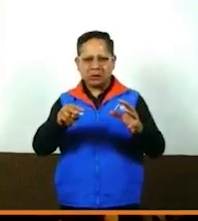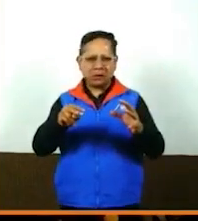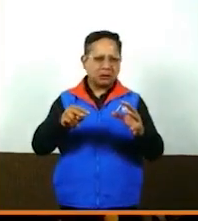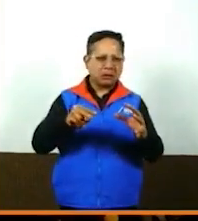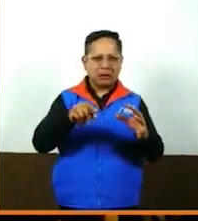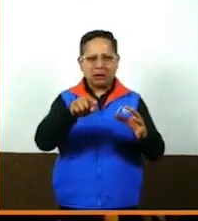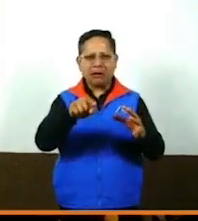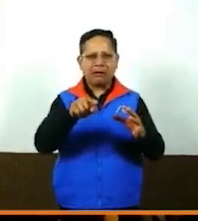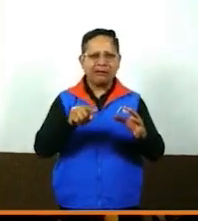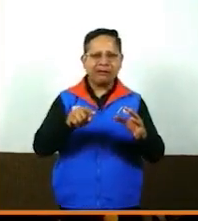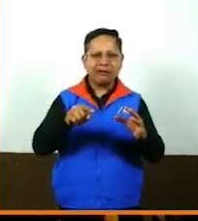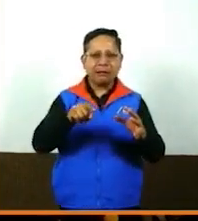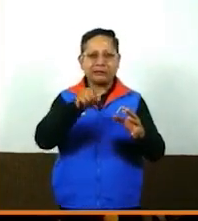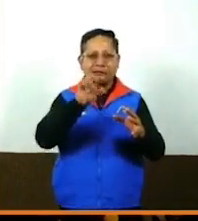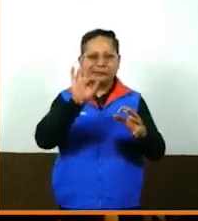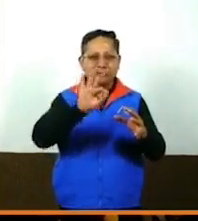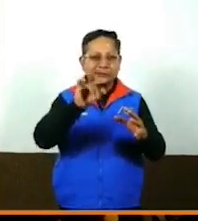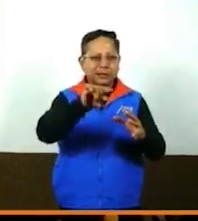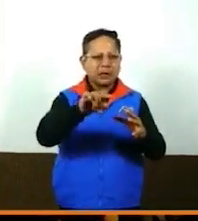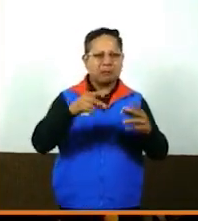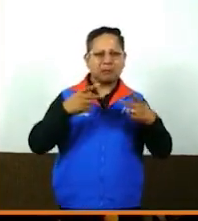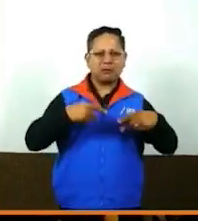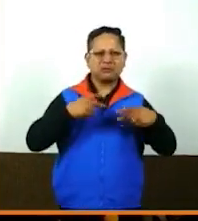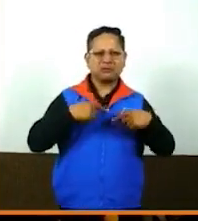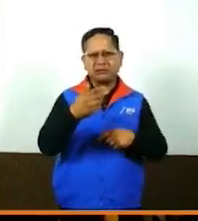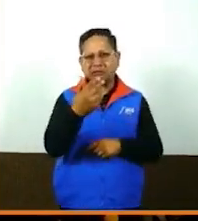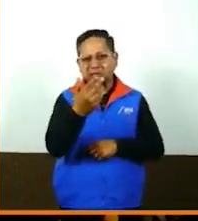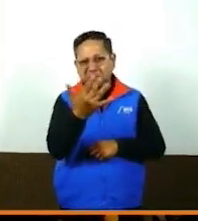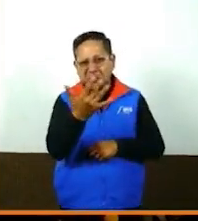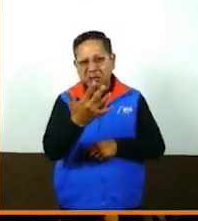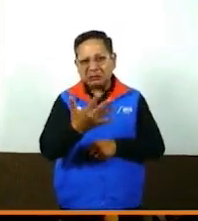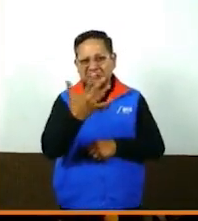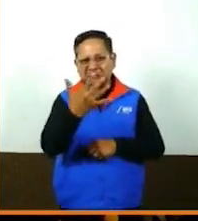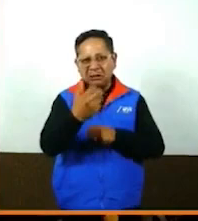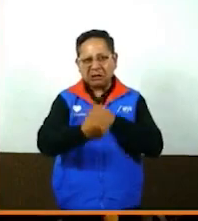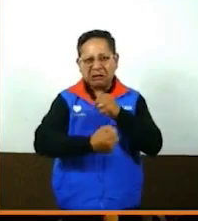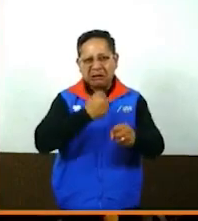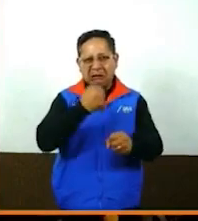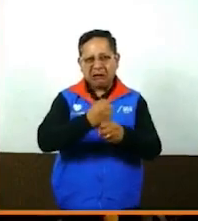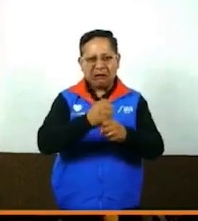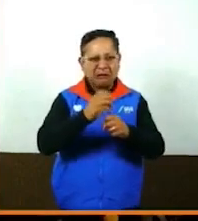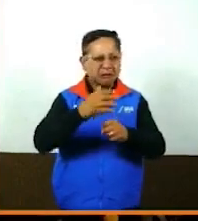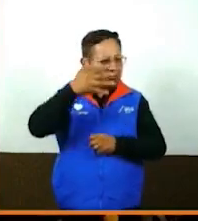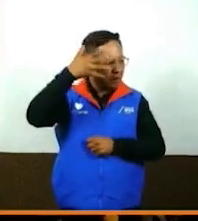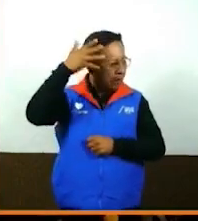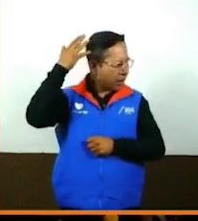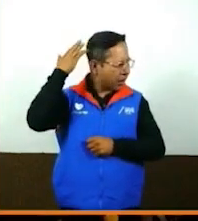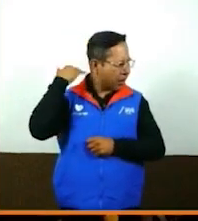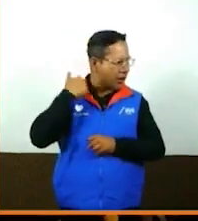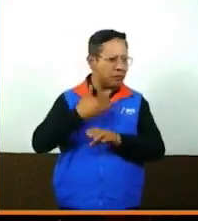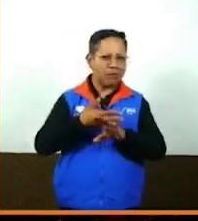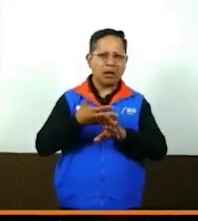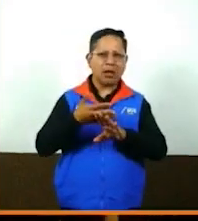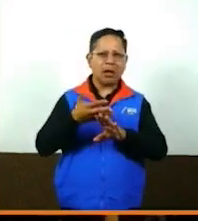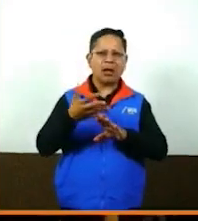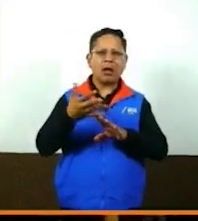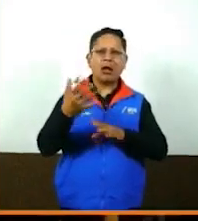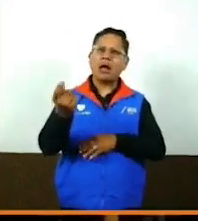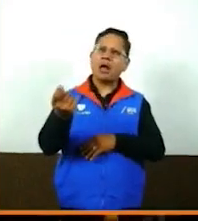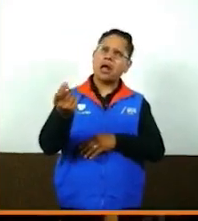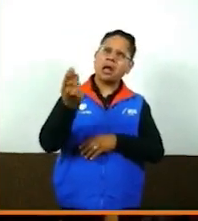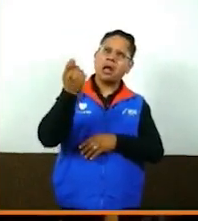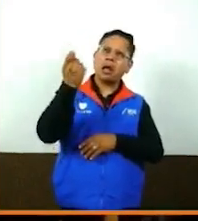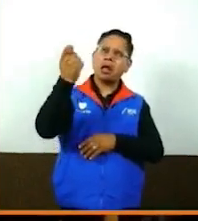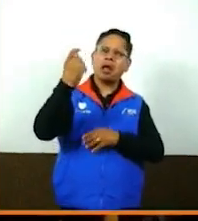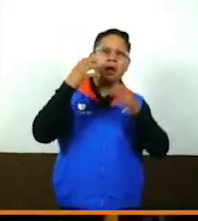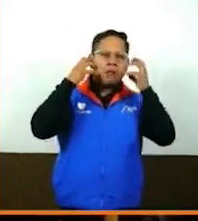de señores de 55 años, todos blancos, altos y barbados,